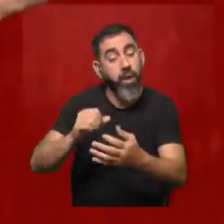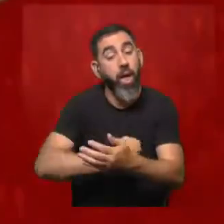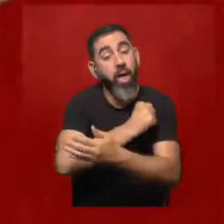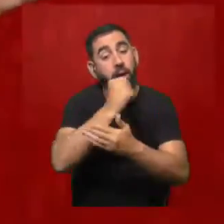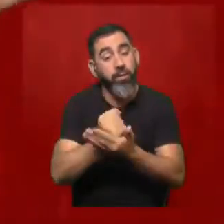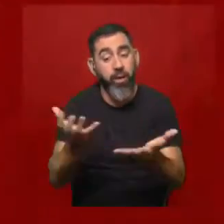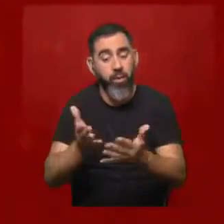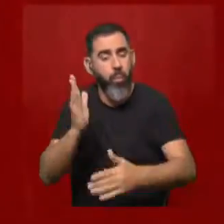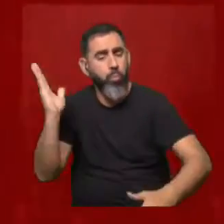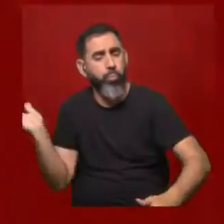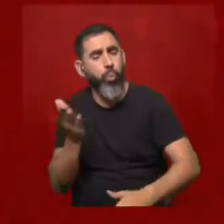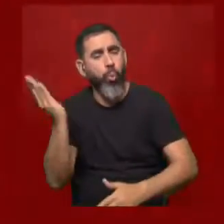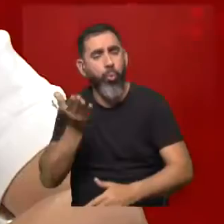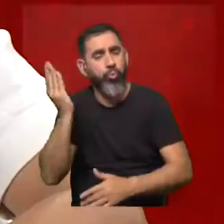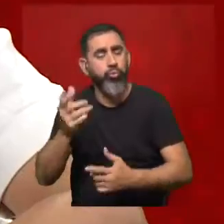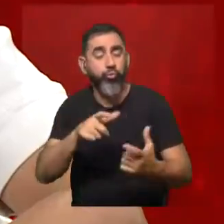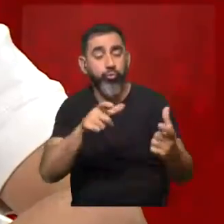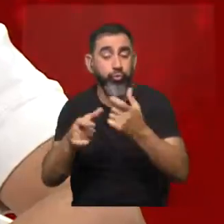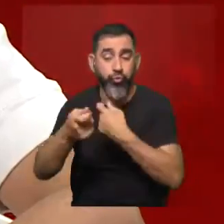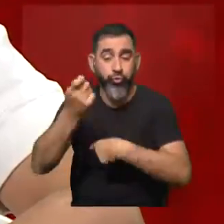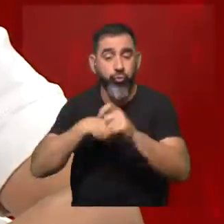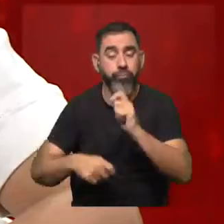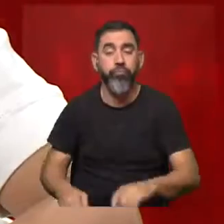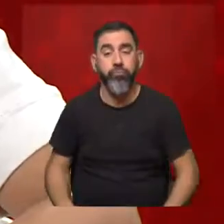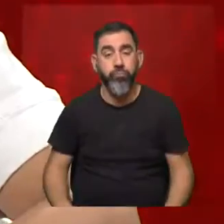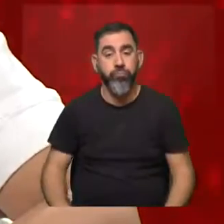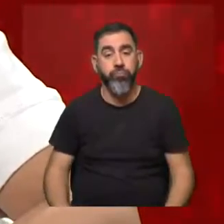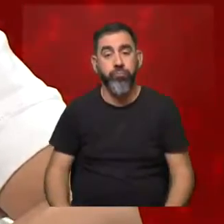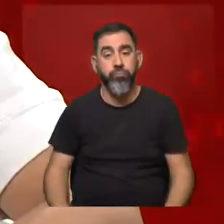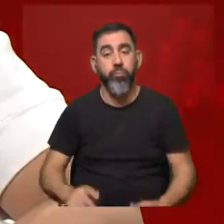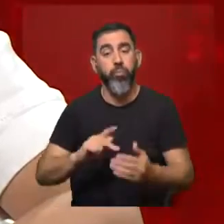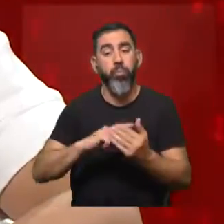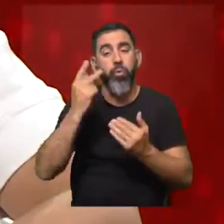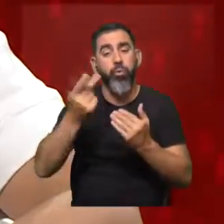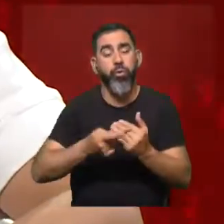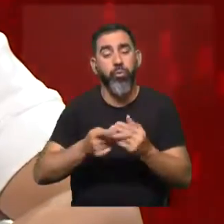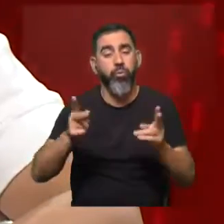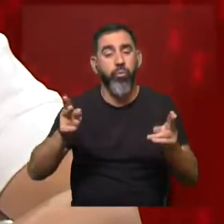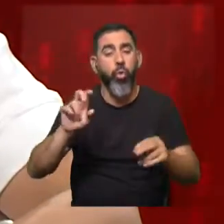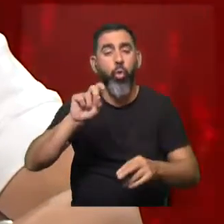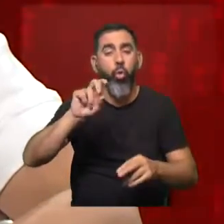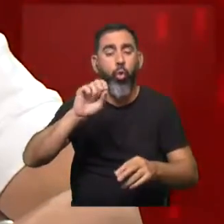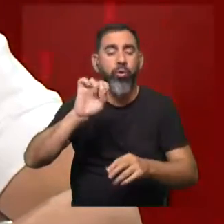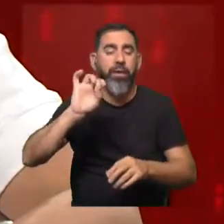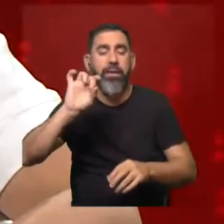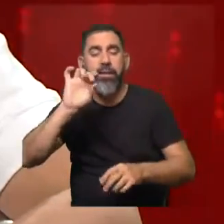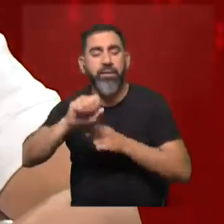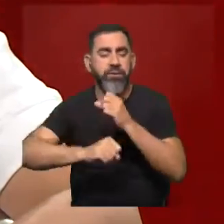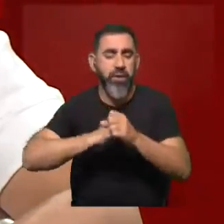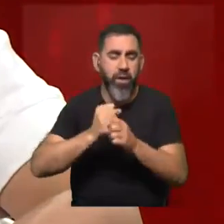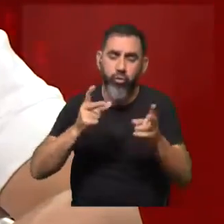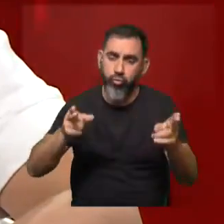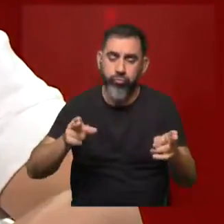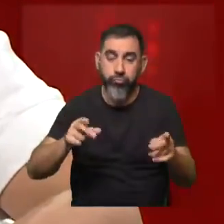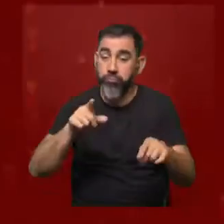que hoy esa cerveza está en el supermercado? Y llevó como un proyecto de un periodo de 12, 15 años. Claro, sí, claro. Sí. Que esos